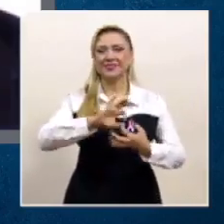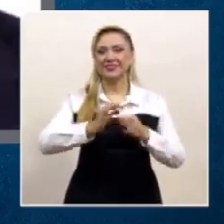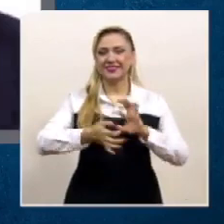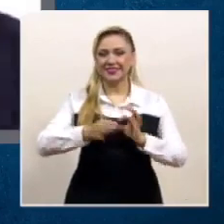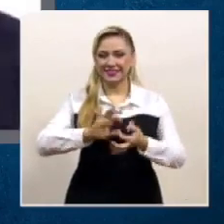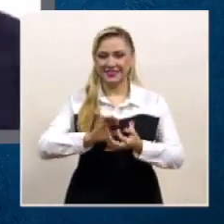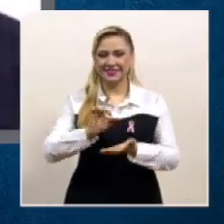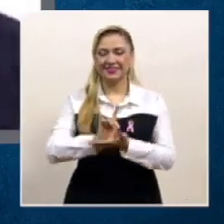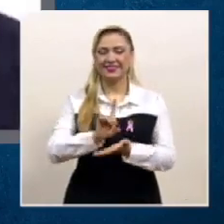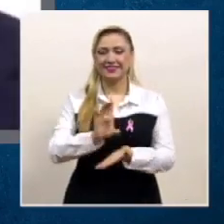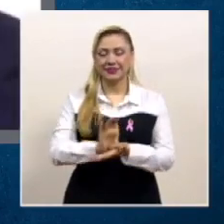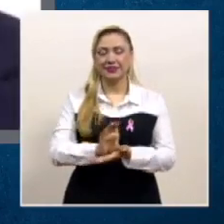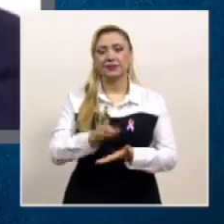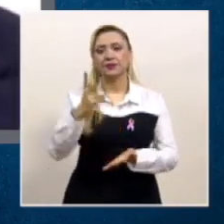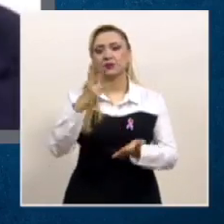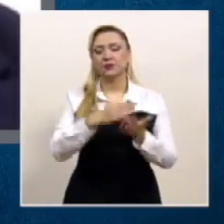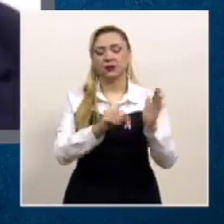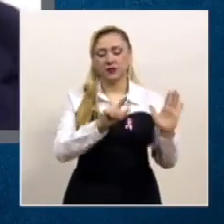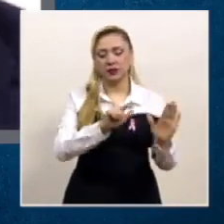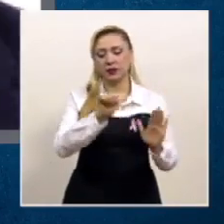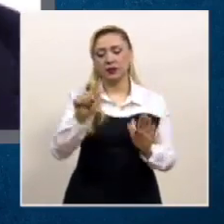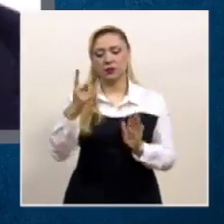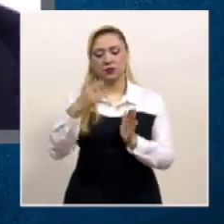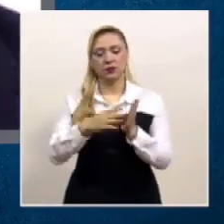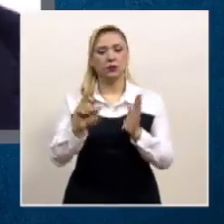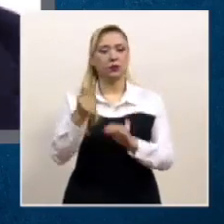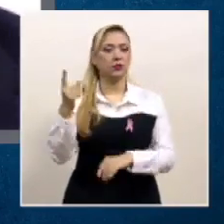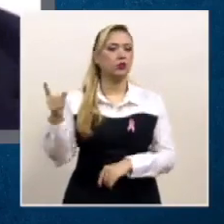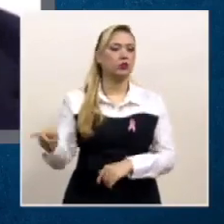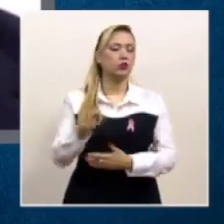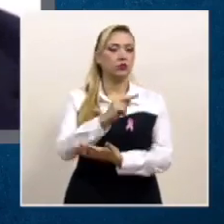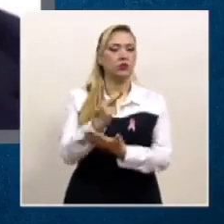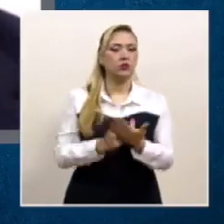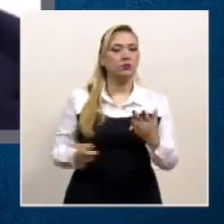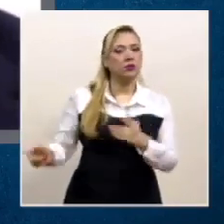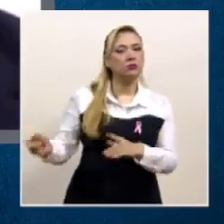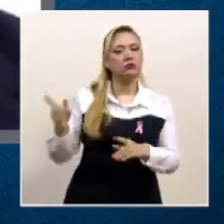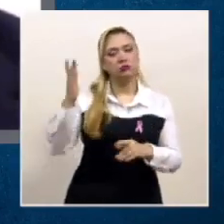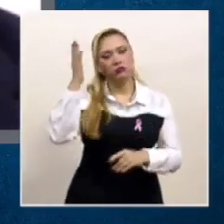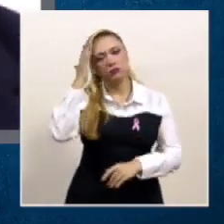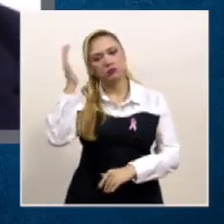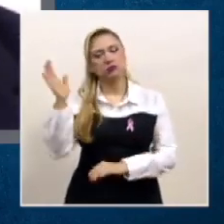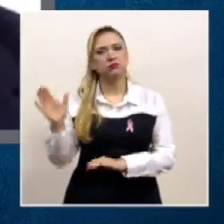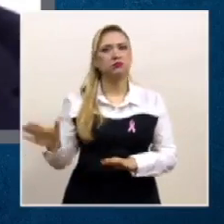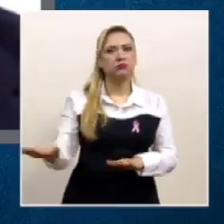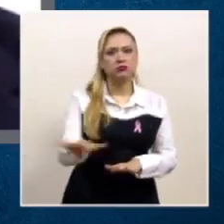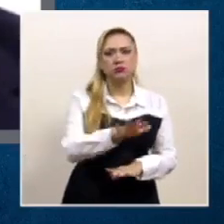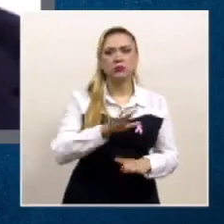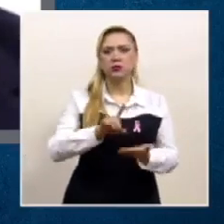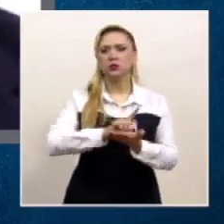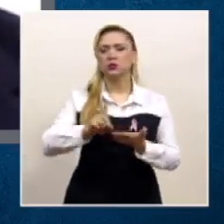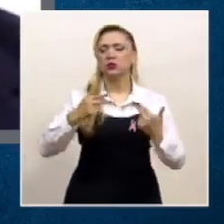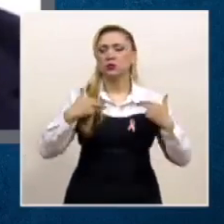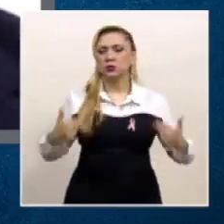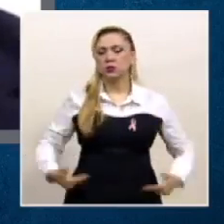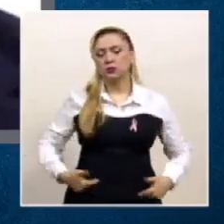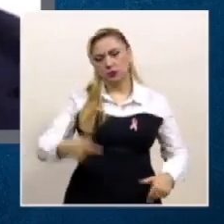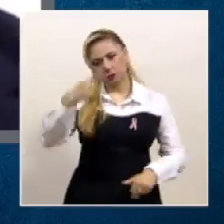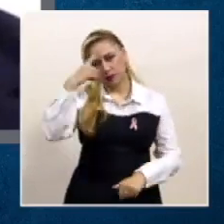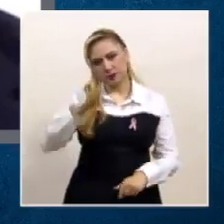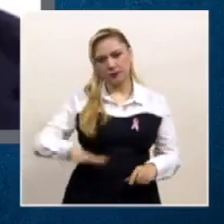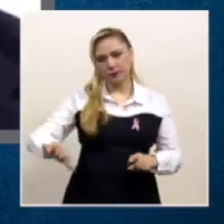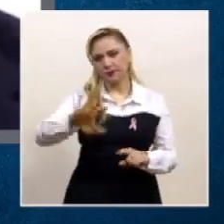2017 a 2021 coordinó el programa de Inclusión, Igualdad de Género y Derechos Humanos de la Secretaría Ejecutiva del Sistema